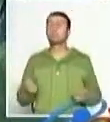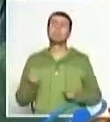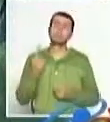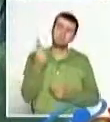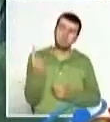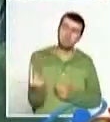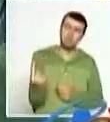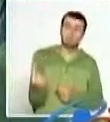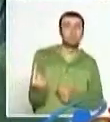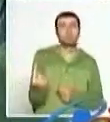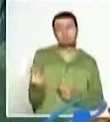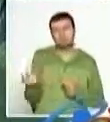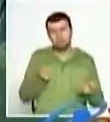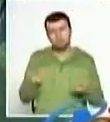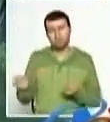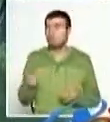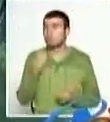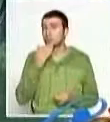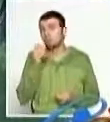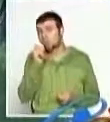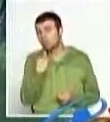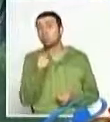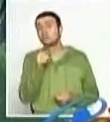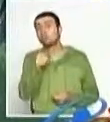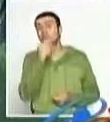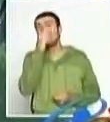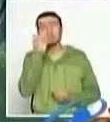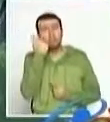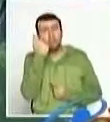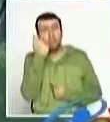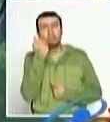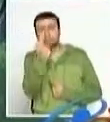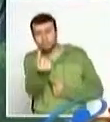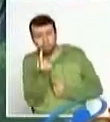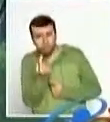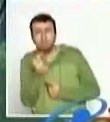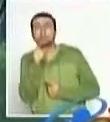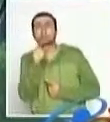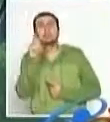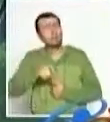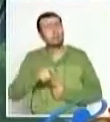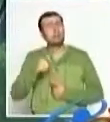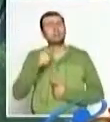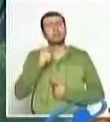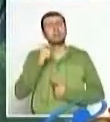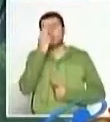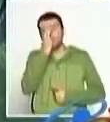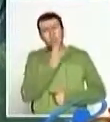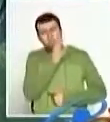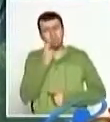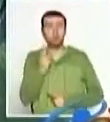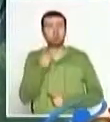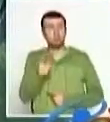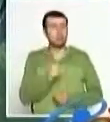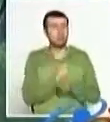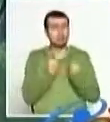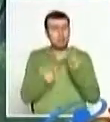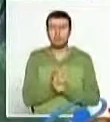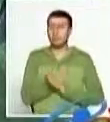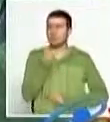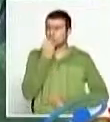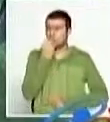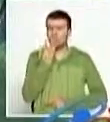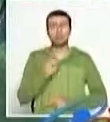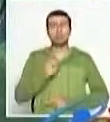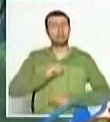individualizarlo. Si usted, paciente, no se compromete, no tiene un cambio de actitud, de vida, de pensamiento, de alimentación, de deporte, de